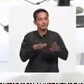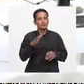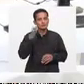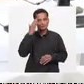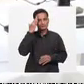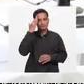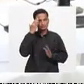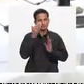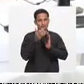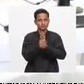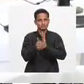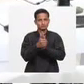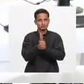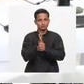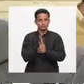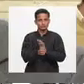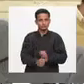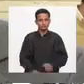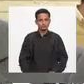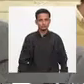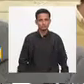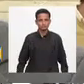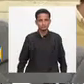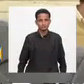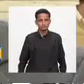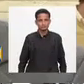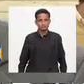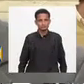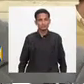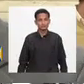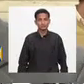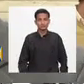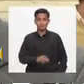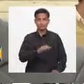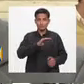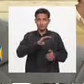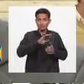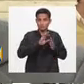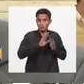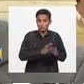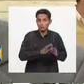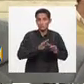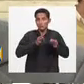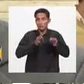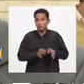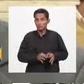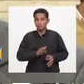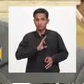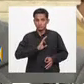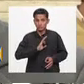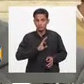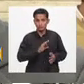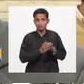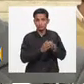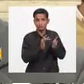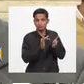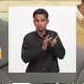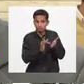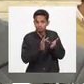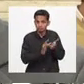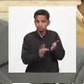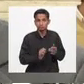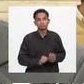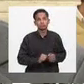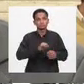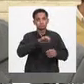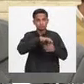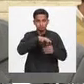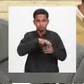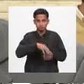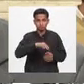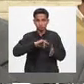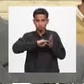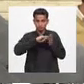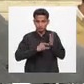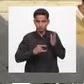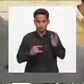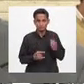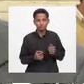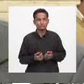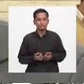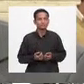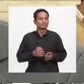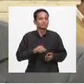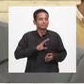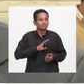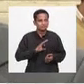23 de febrero la una es la parte técnica que tiene que ver con todo lo que es el sistema la parte de